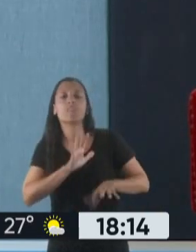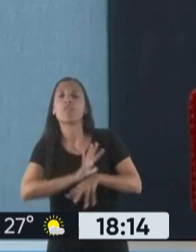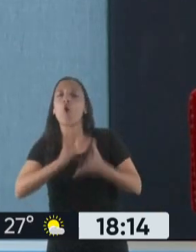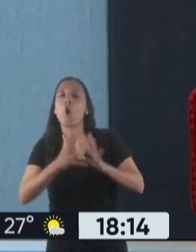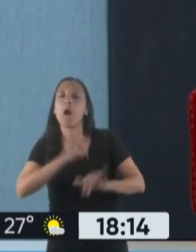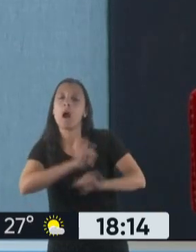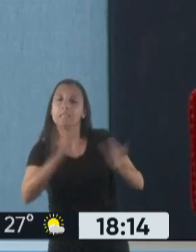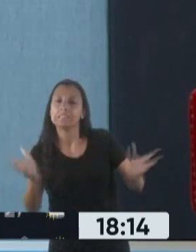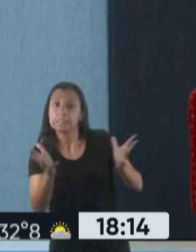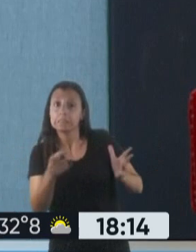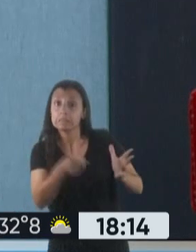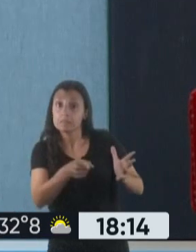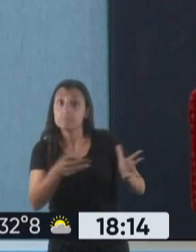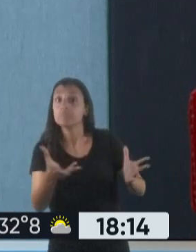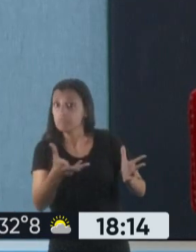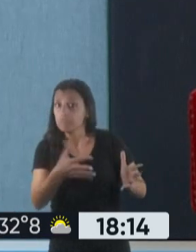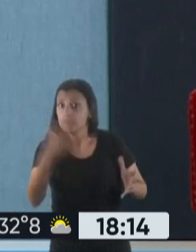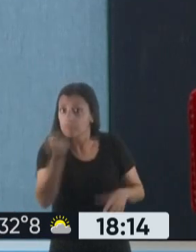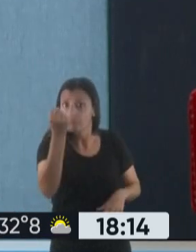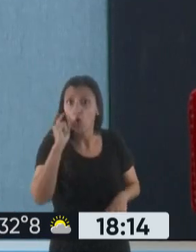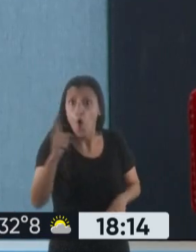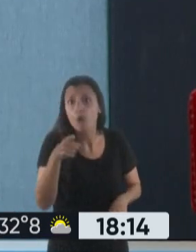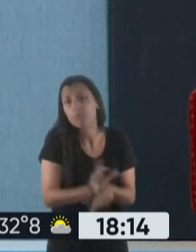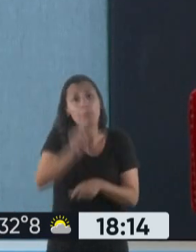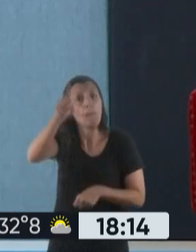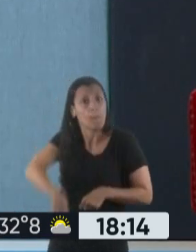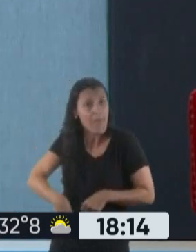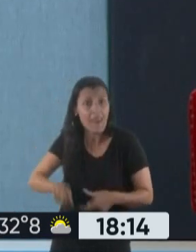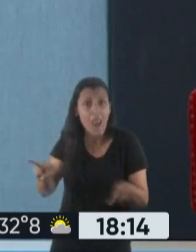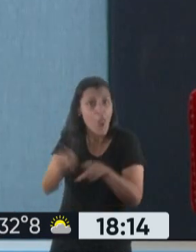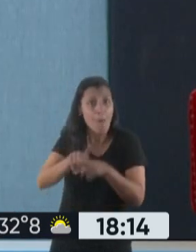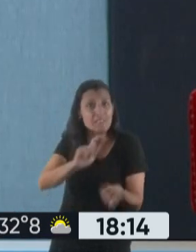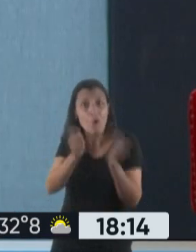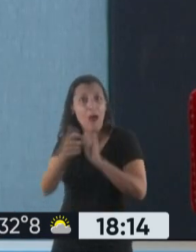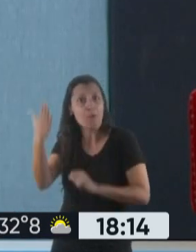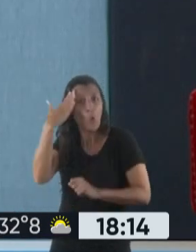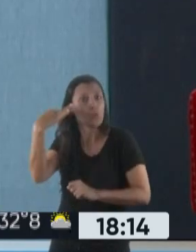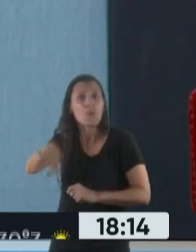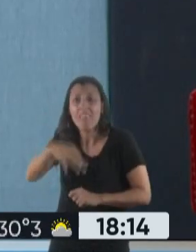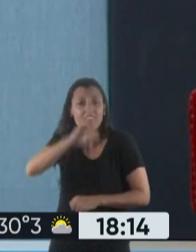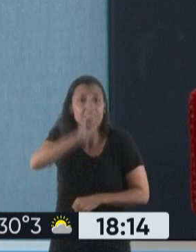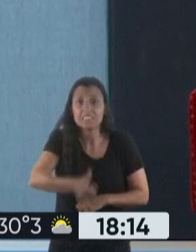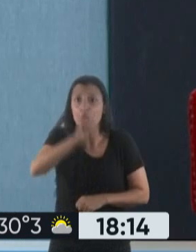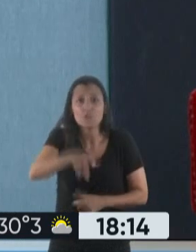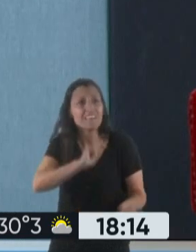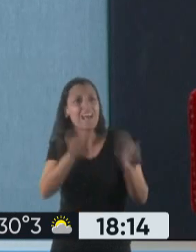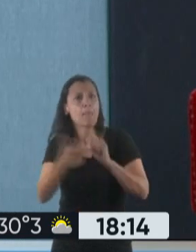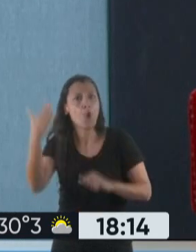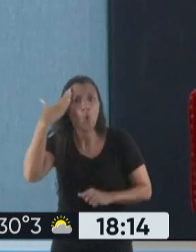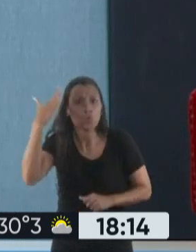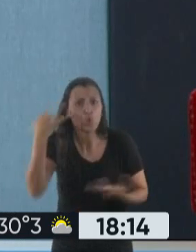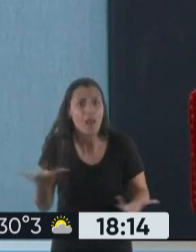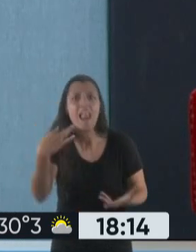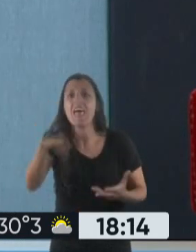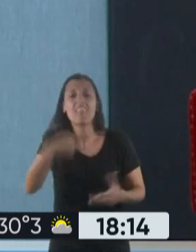promueva que esto ocurra, es producto de que ese cambio cultural tiene que darse. Tiene que entrar